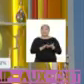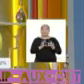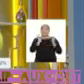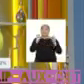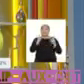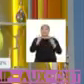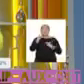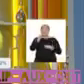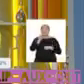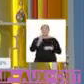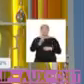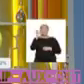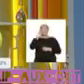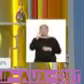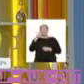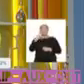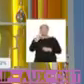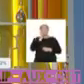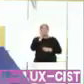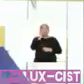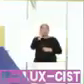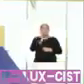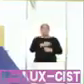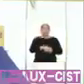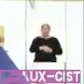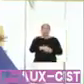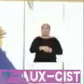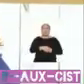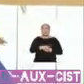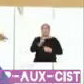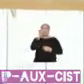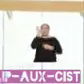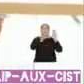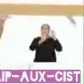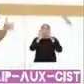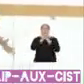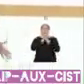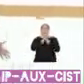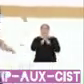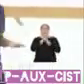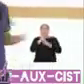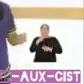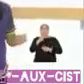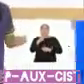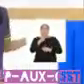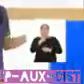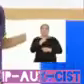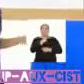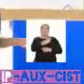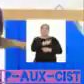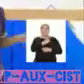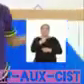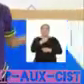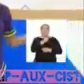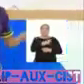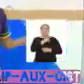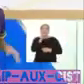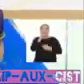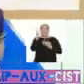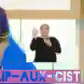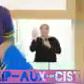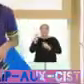Bien, dos por ciento. Ya falta poco, Yaremis. No se preocupen, amigas y amigos de tercero y cuarto. No van a tener que esperar.